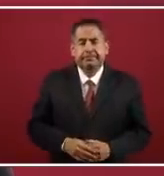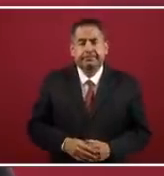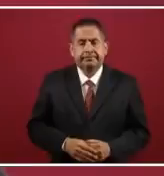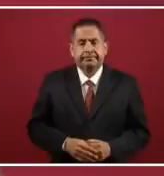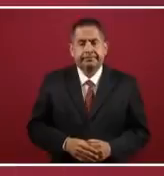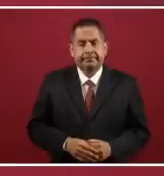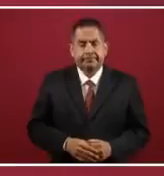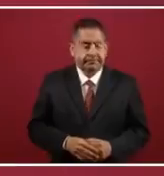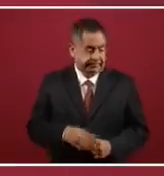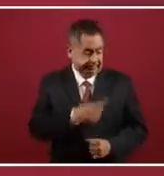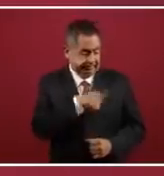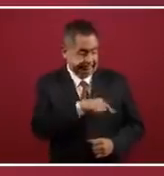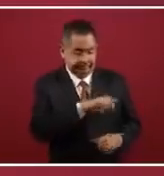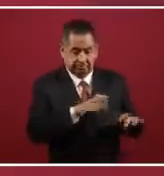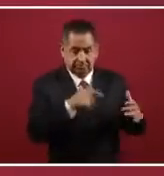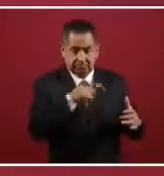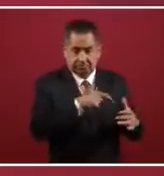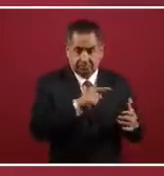Y ellos fueron